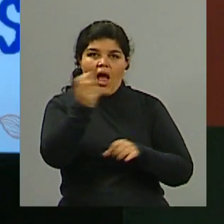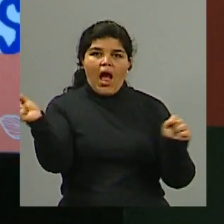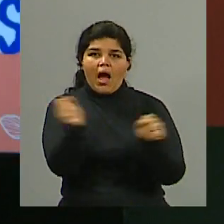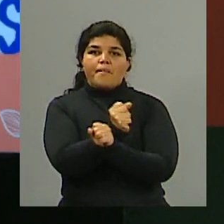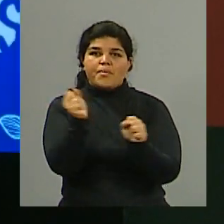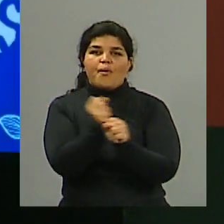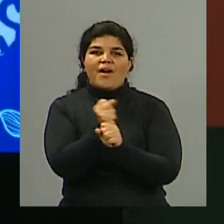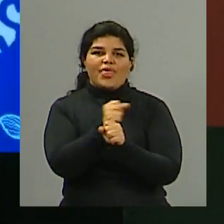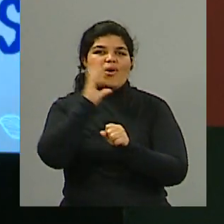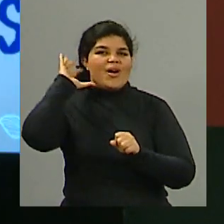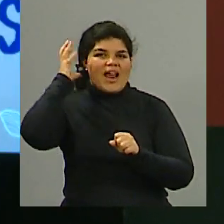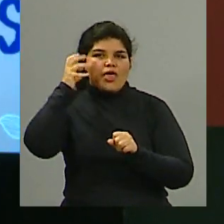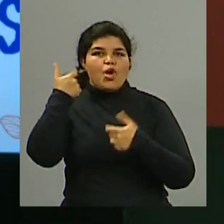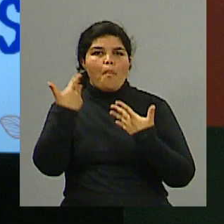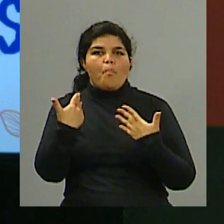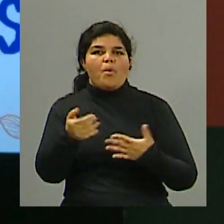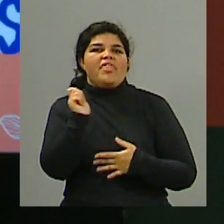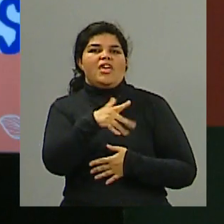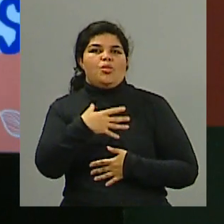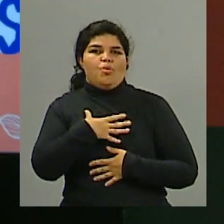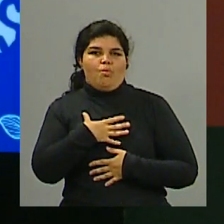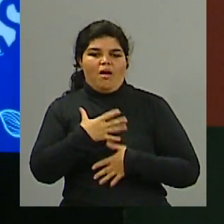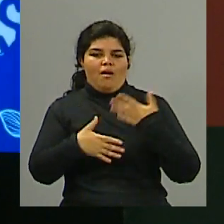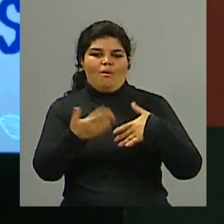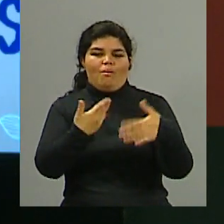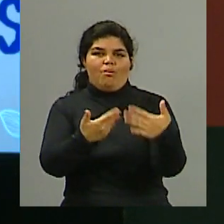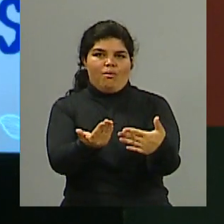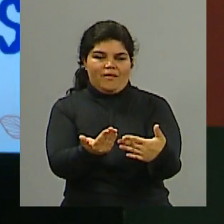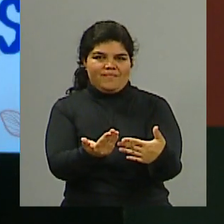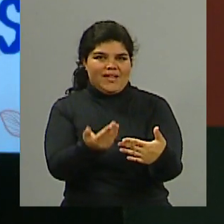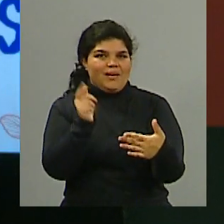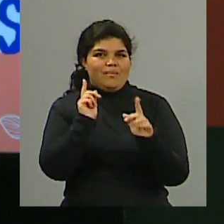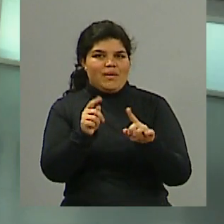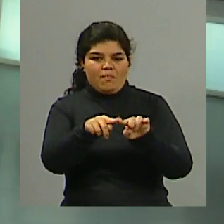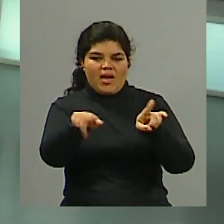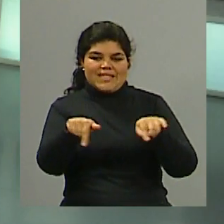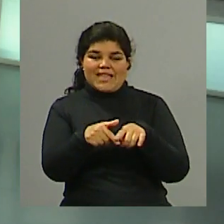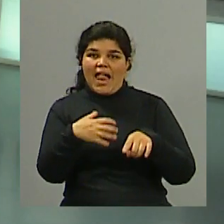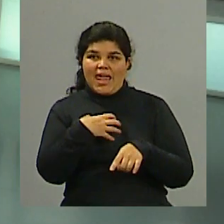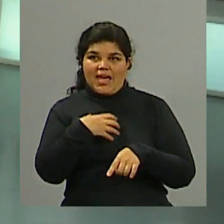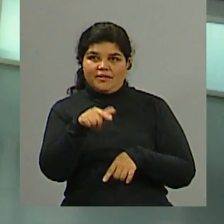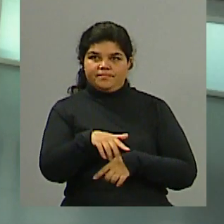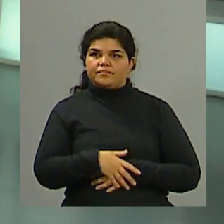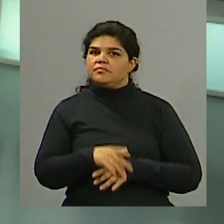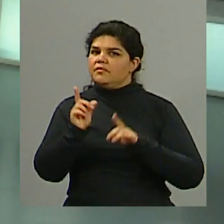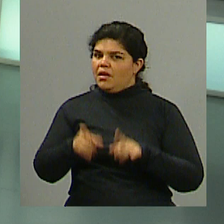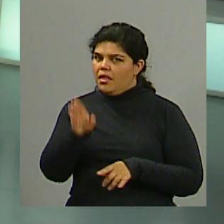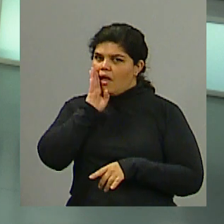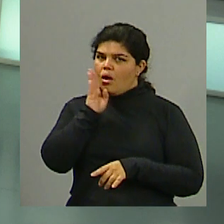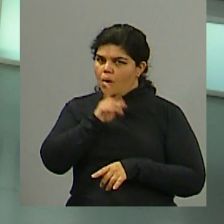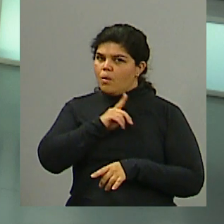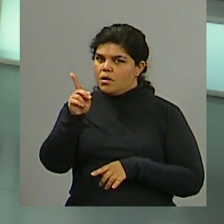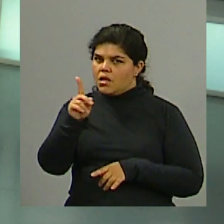radio y que pudiera completar por sobre todas las cosas esa hazaña. Después se dedicó a Tuvimos otras cosas. una pelea con Estados Unidos respecto a esta